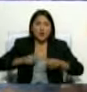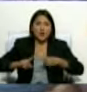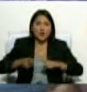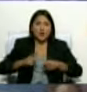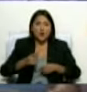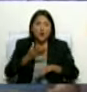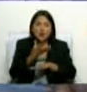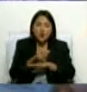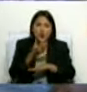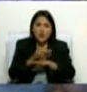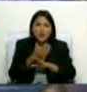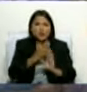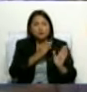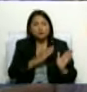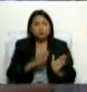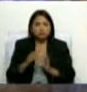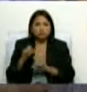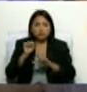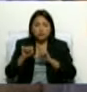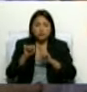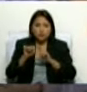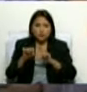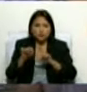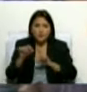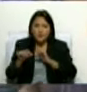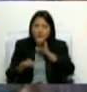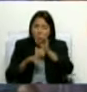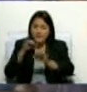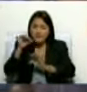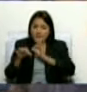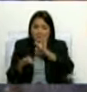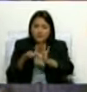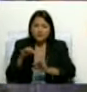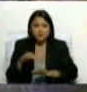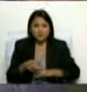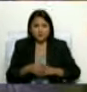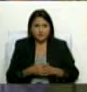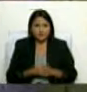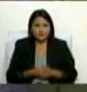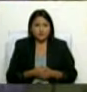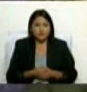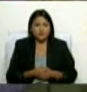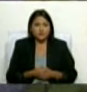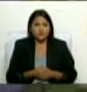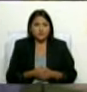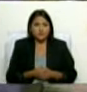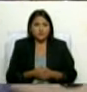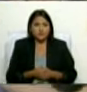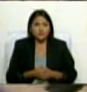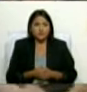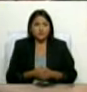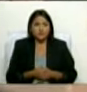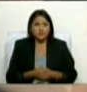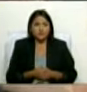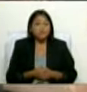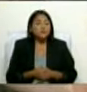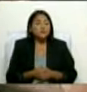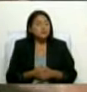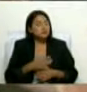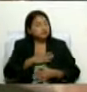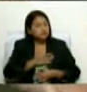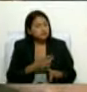de organización del Partido Socialista Unido de Venezuela, que estará ofreciendo más detalles. Afianzar esa disposición que a nivel nacional